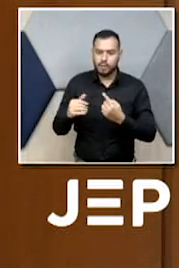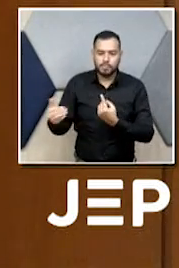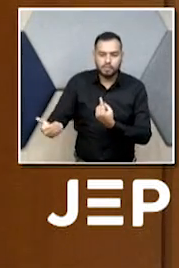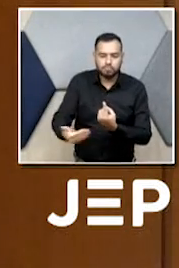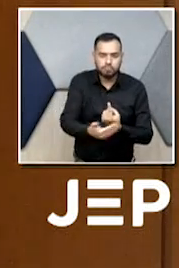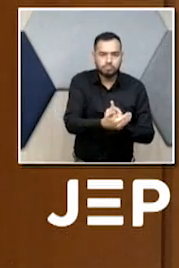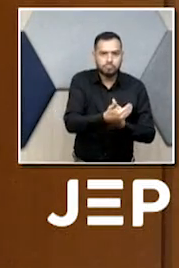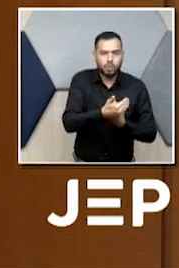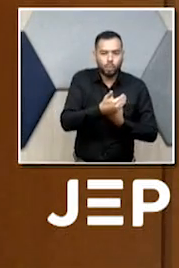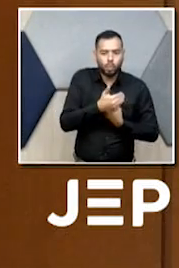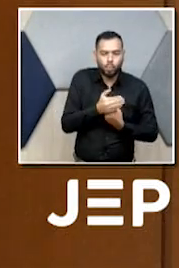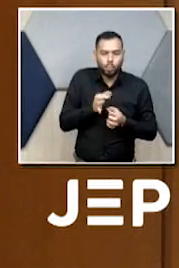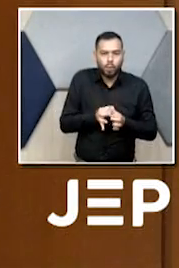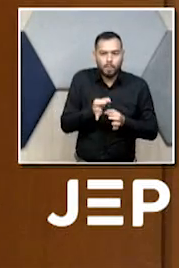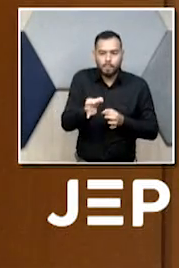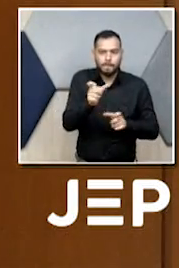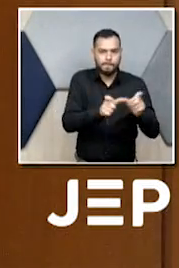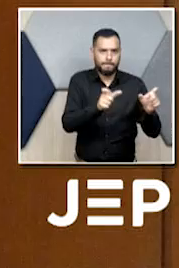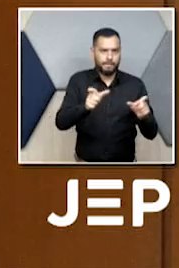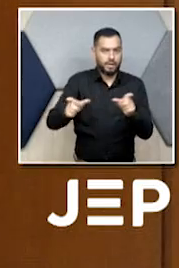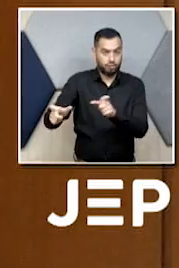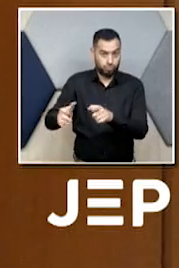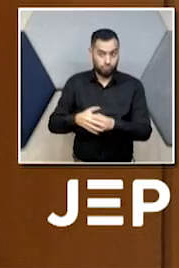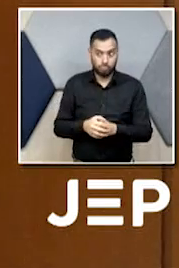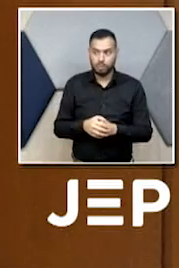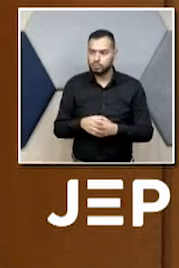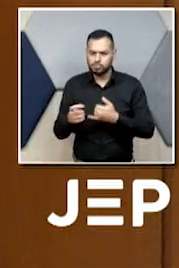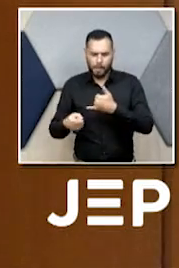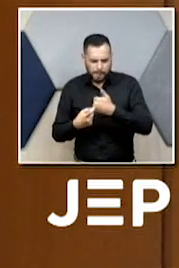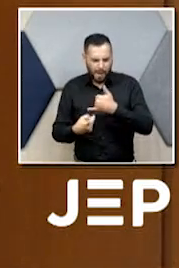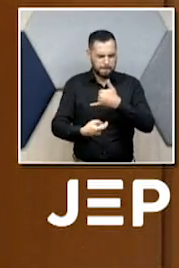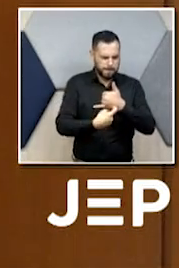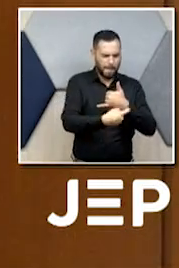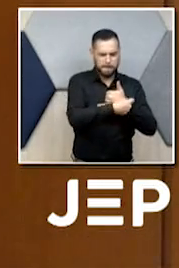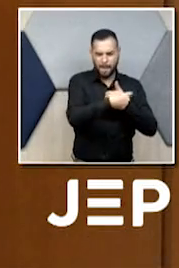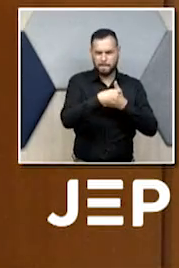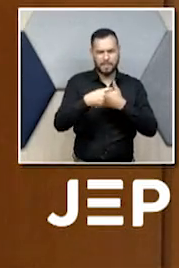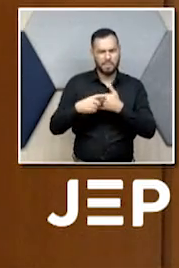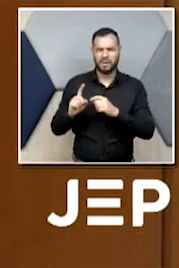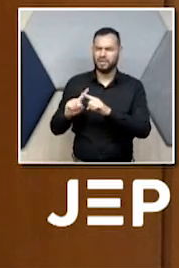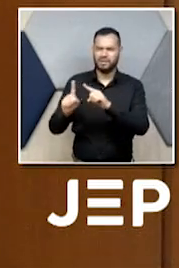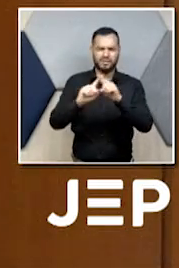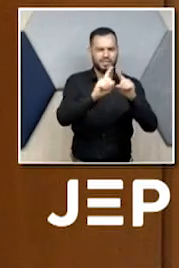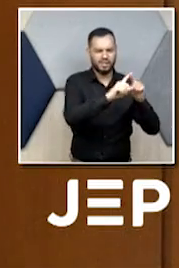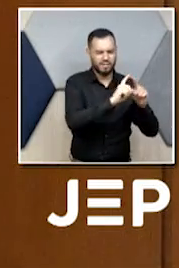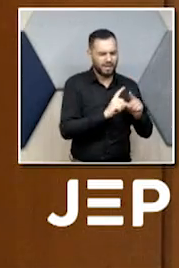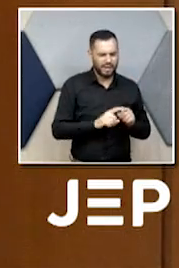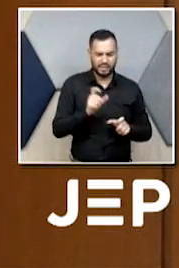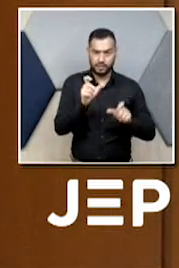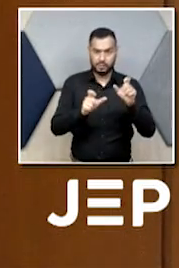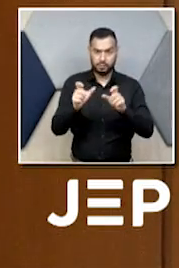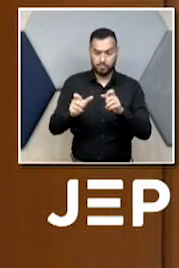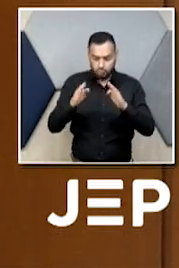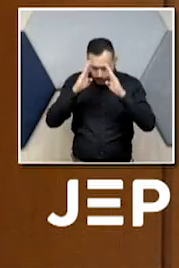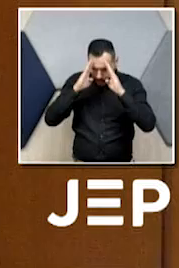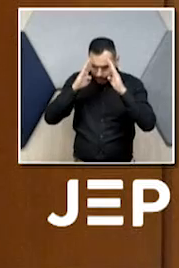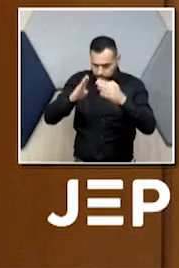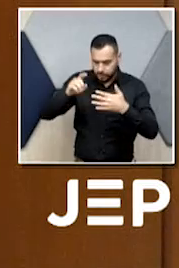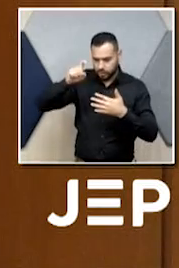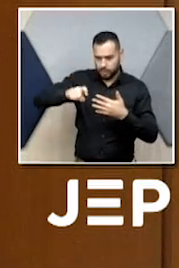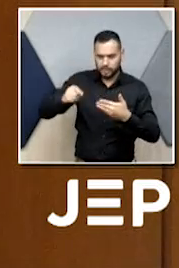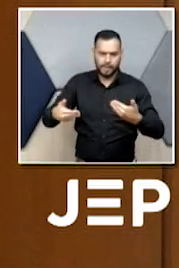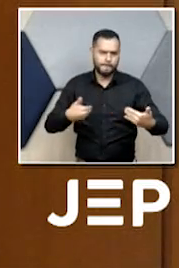que despliega en el territorio muchos funcionarios que atienden las necesidades de víctimas y